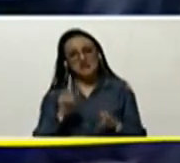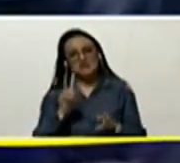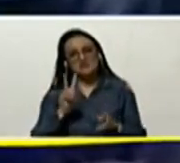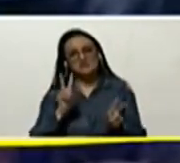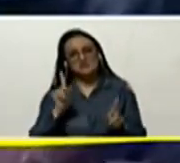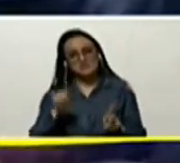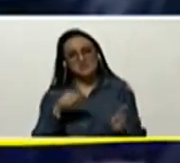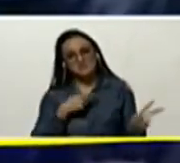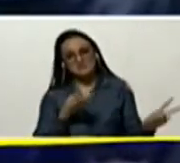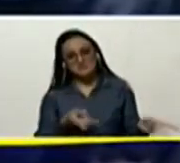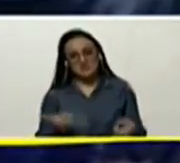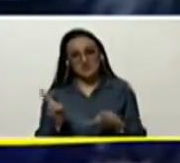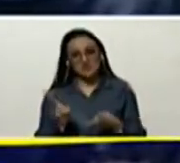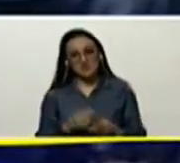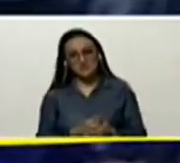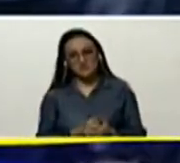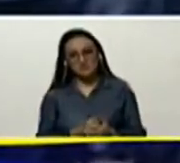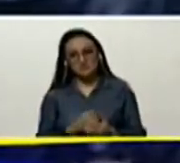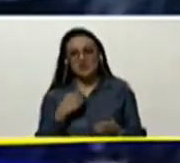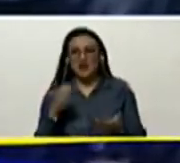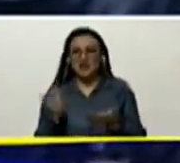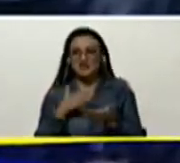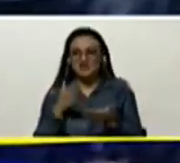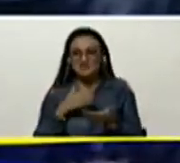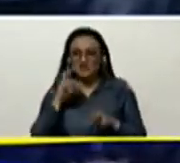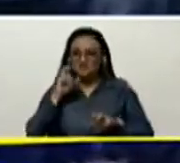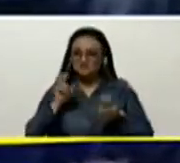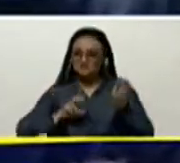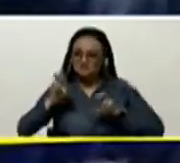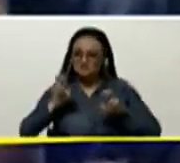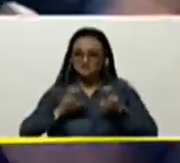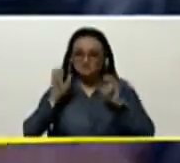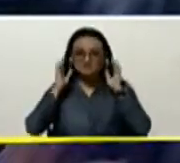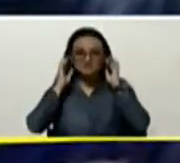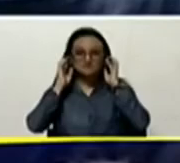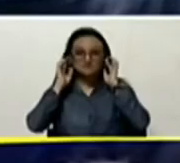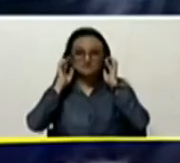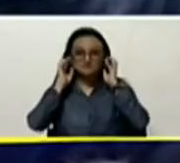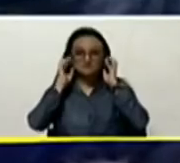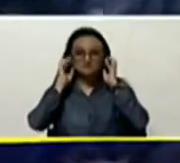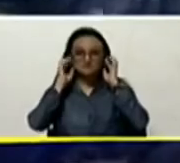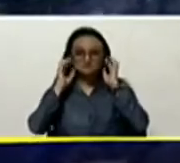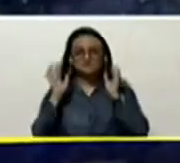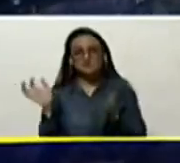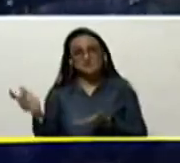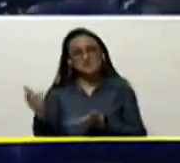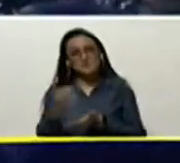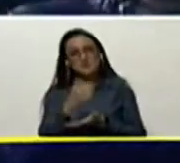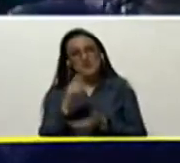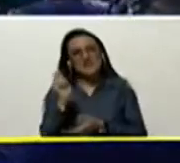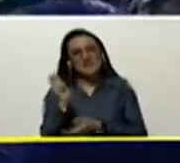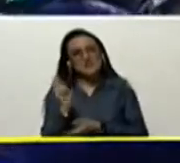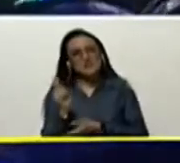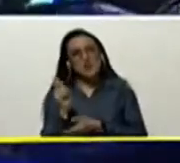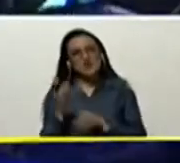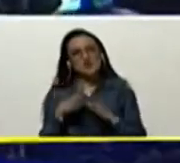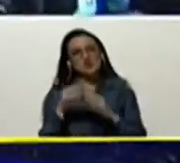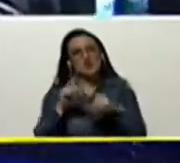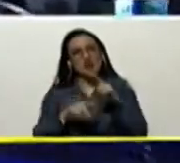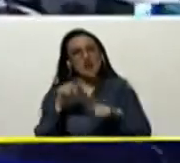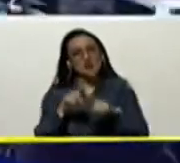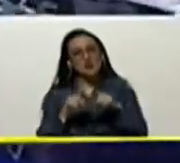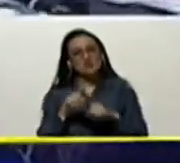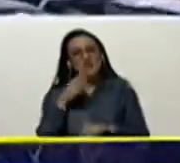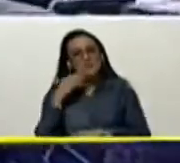al pie de la letra pues la edición de este libro, recoge los testimonios de esas vivencias. Ya no es una